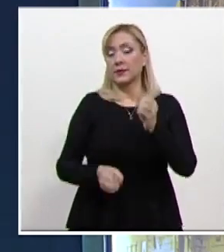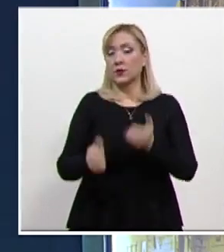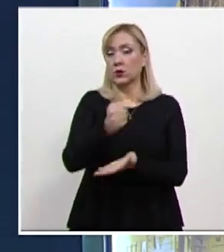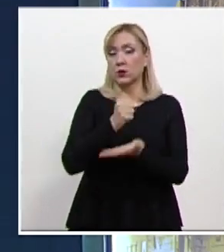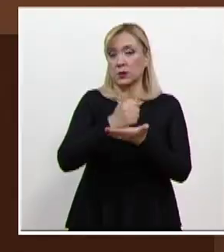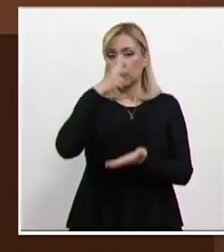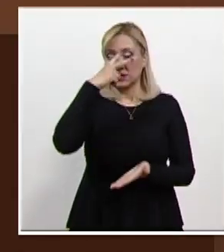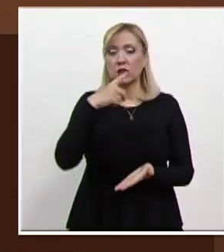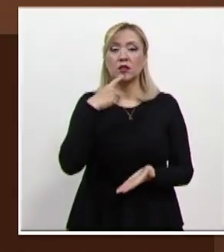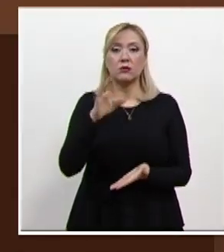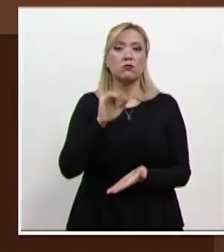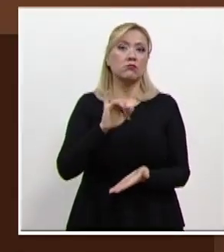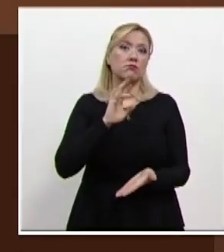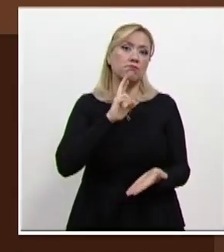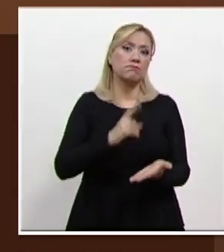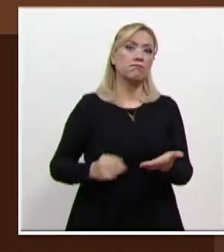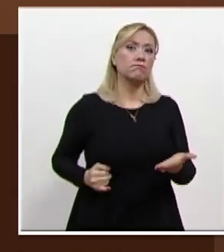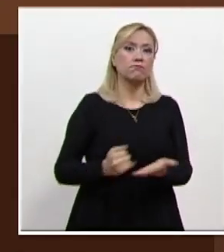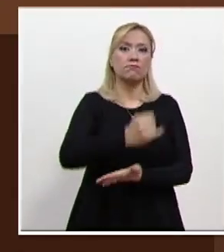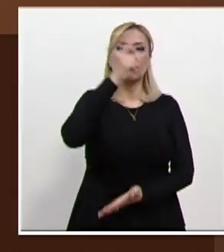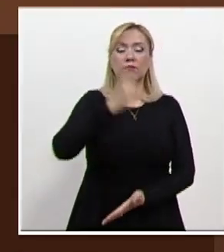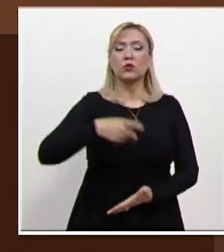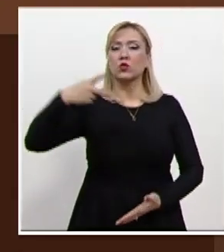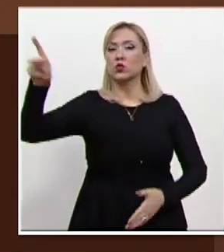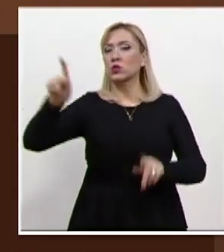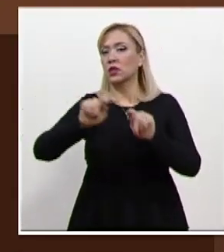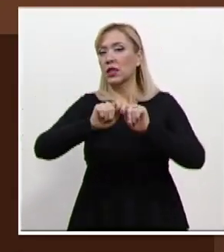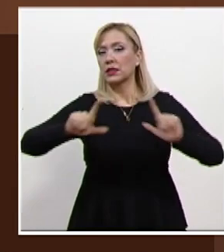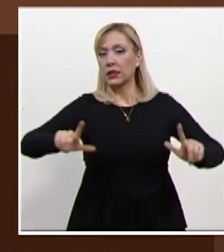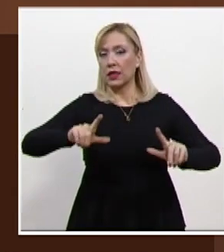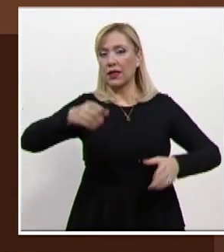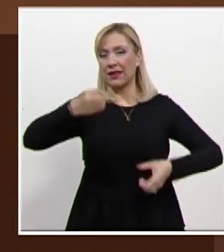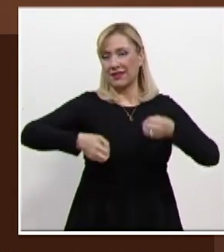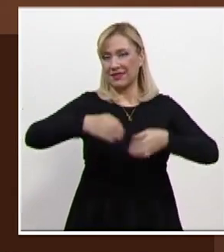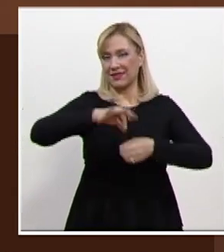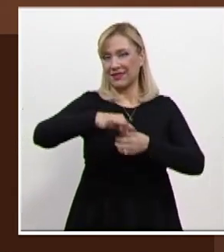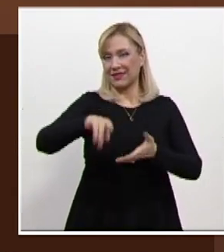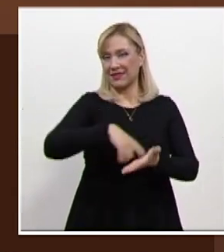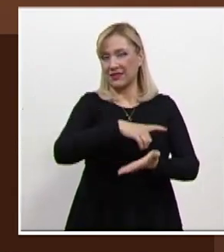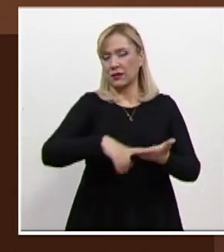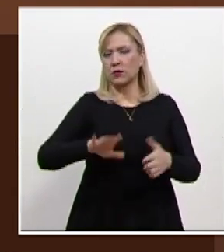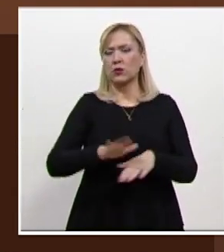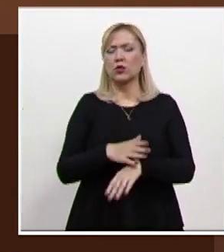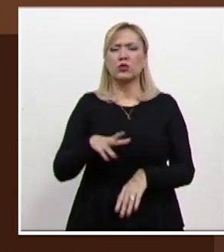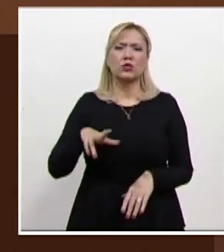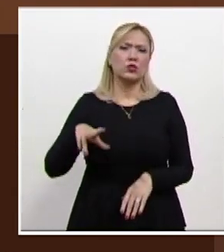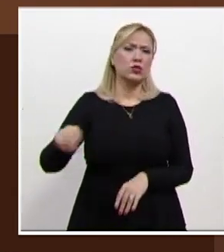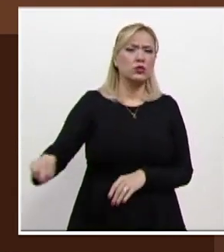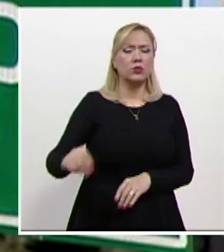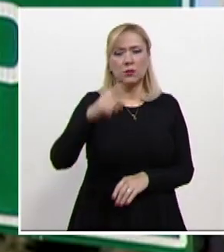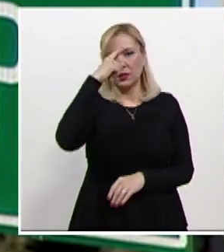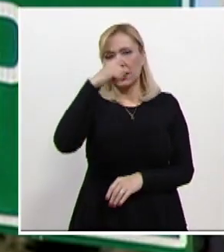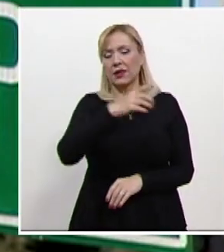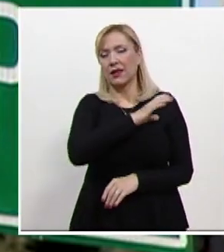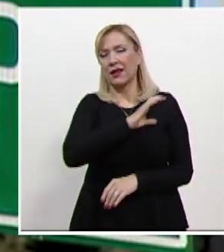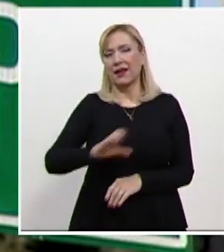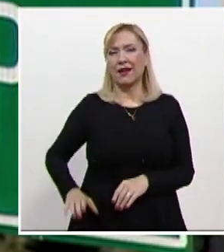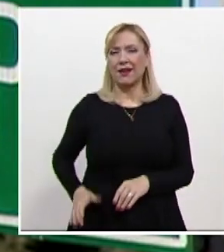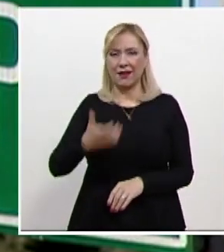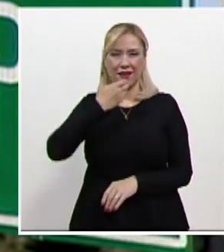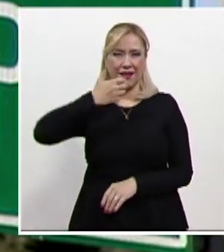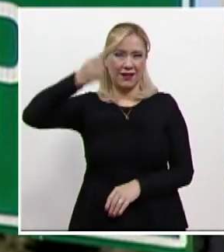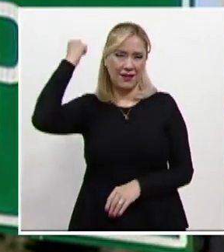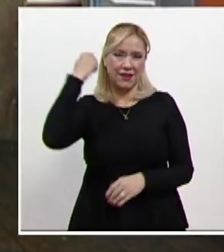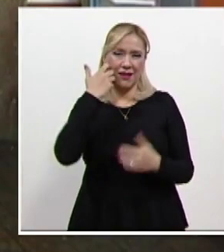confirmó una sentencia del Tribunal Electoral de Tlaxcala con la que negó el registro de un aspirante a la candidatura independiente por una diputación